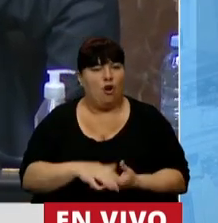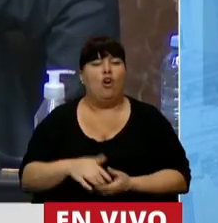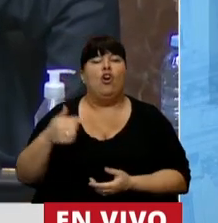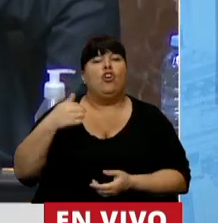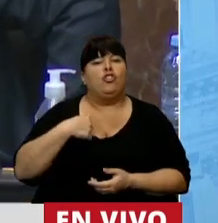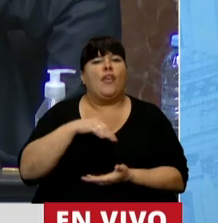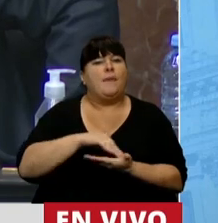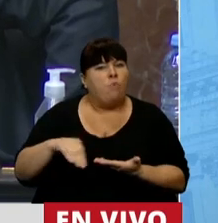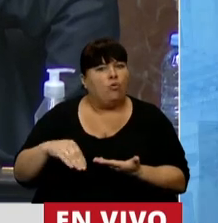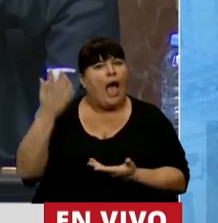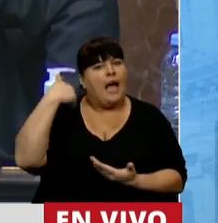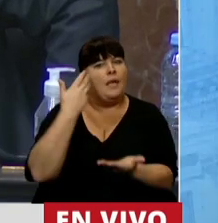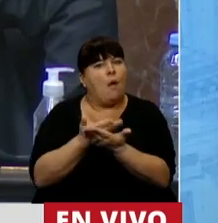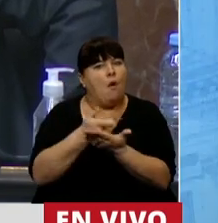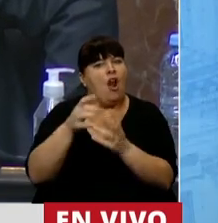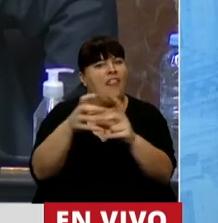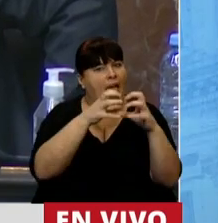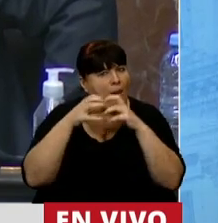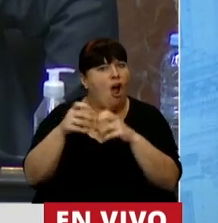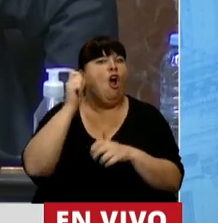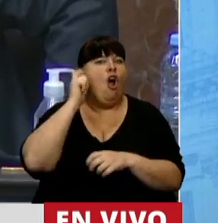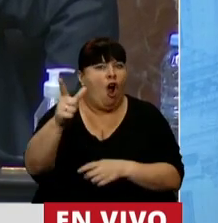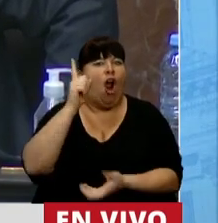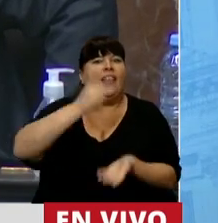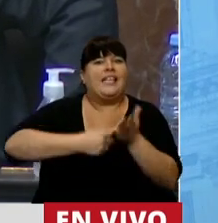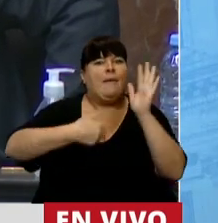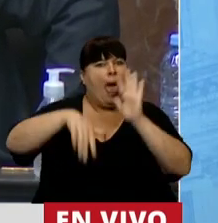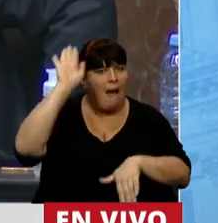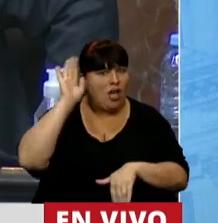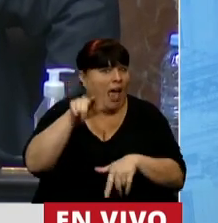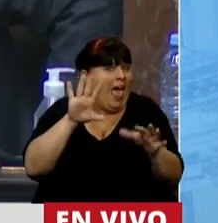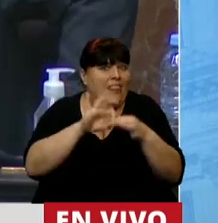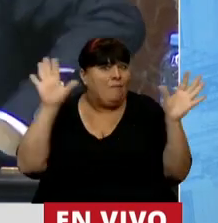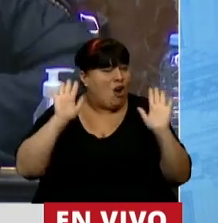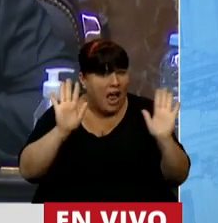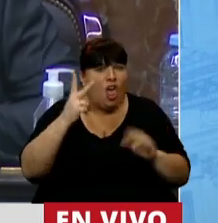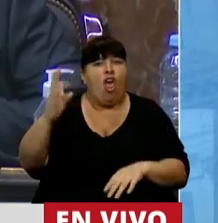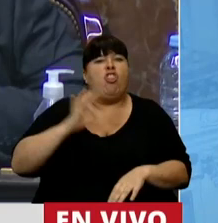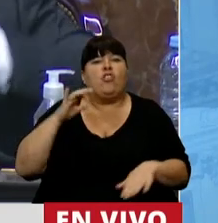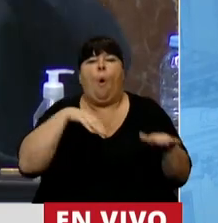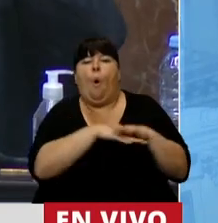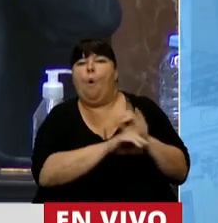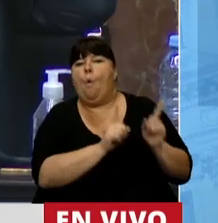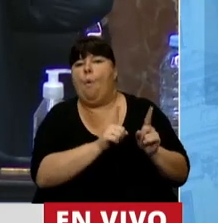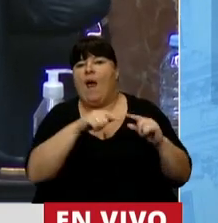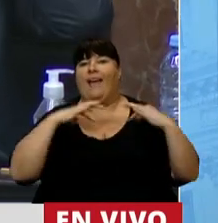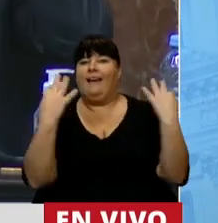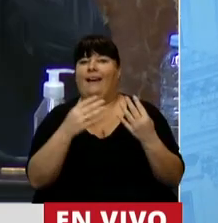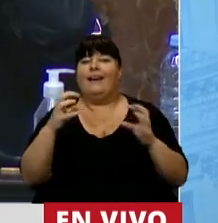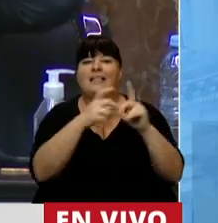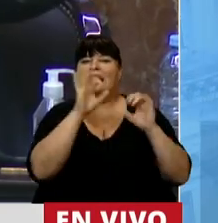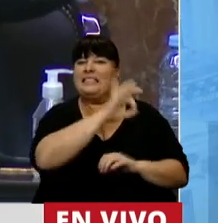soy de aquellos diputados que impulsamos ese debate, que logramos ese dictamen de mayoría, es la democracia. Estuvo 2 años guardados en este